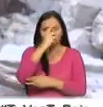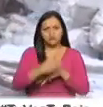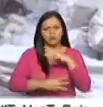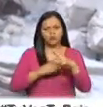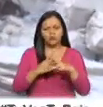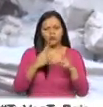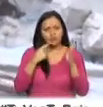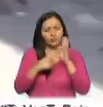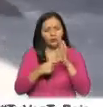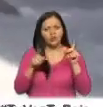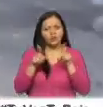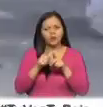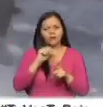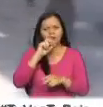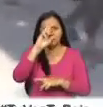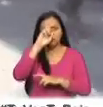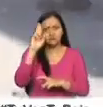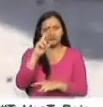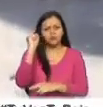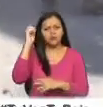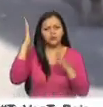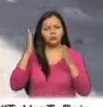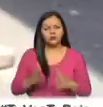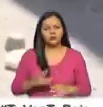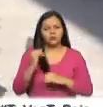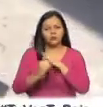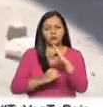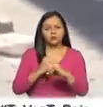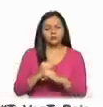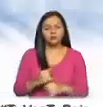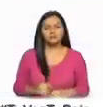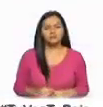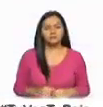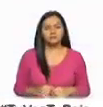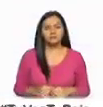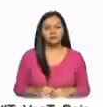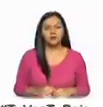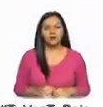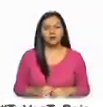que constituyen una falta de respeto al derecho internacional.